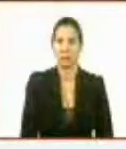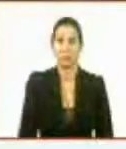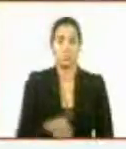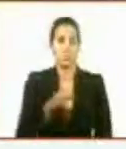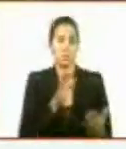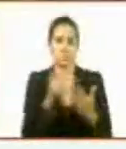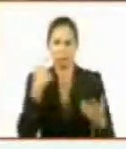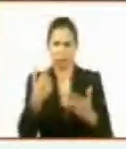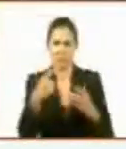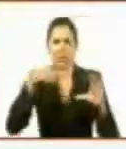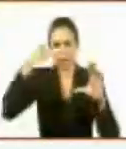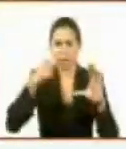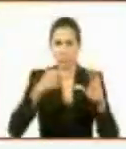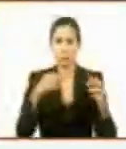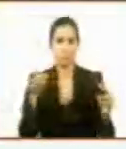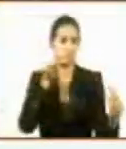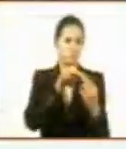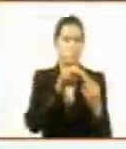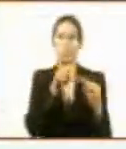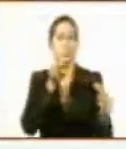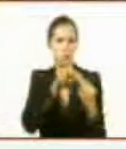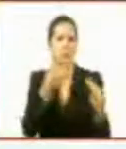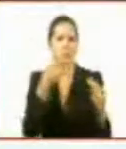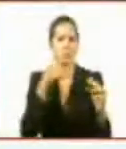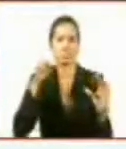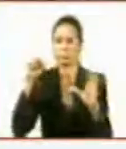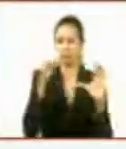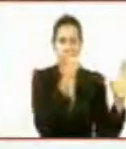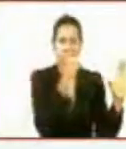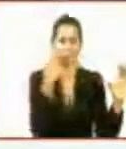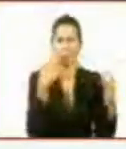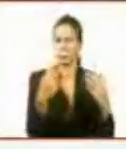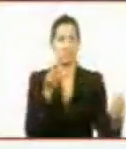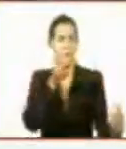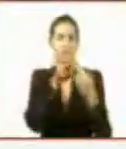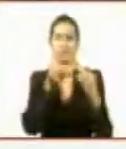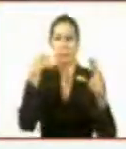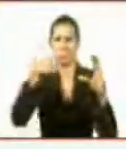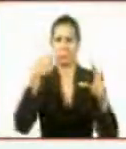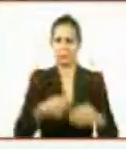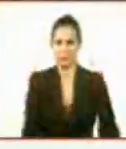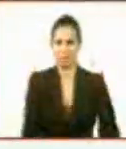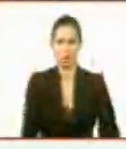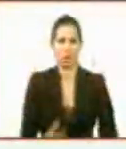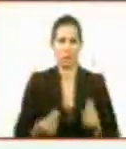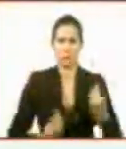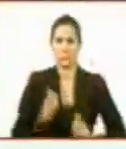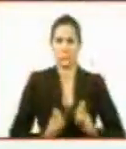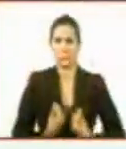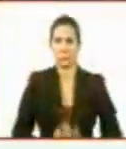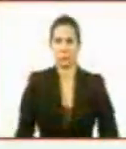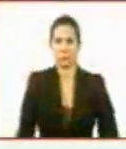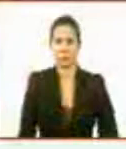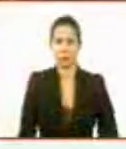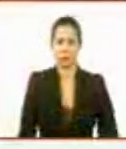perdona. Ellos verán, que busquen ellos el ángulo, porque yo no puedo hablar con la cámara así, tú sabes, no te preocupes, yo entiendo. Ahora